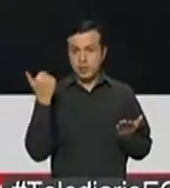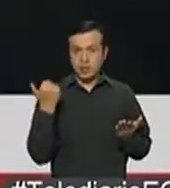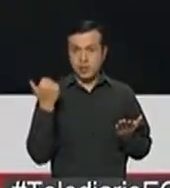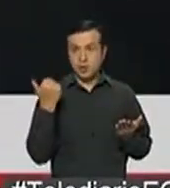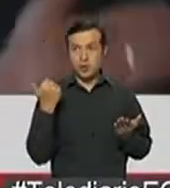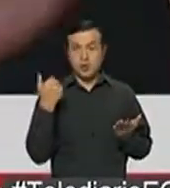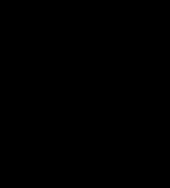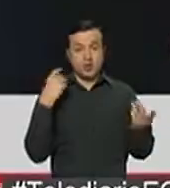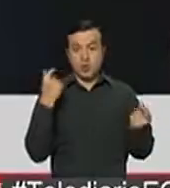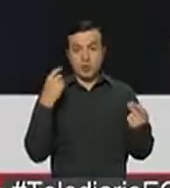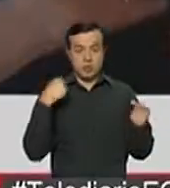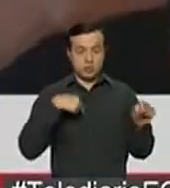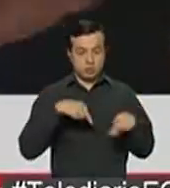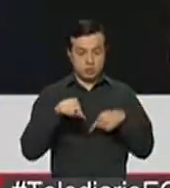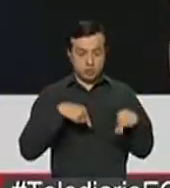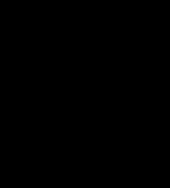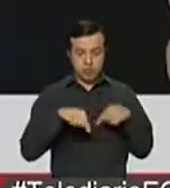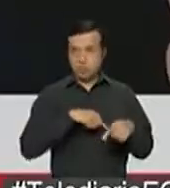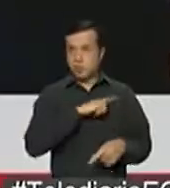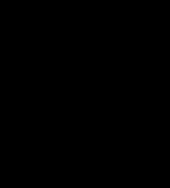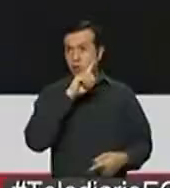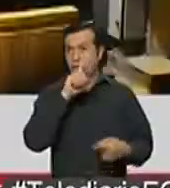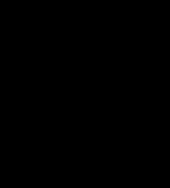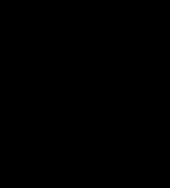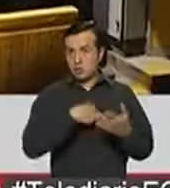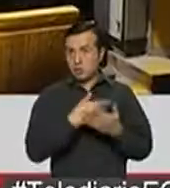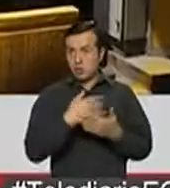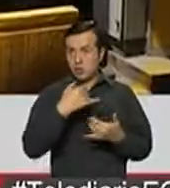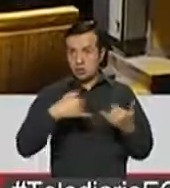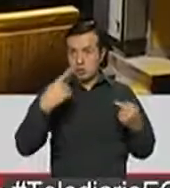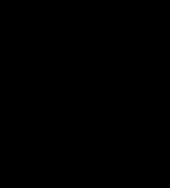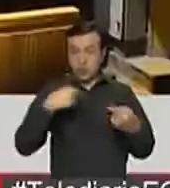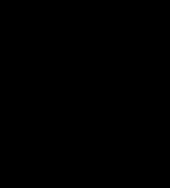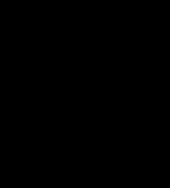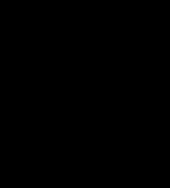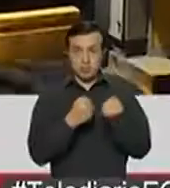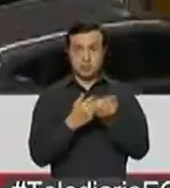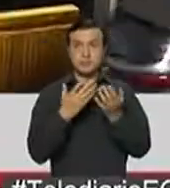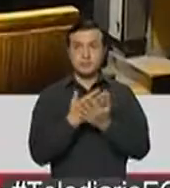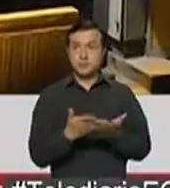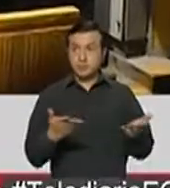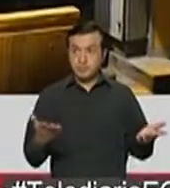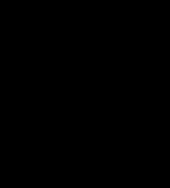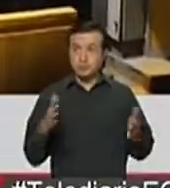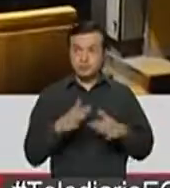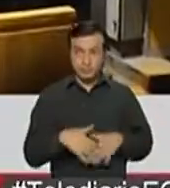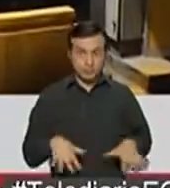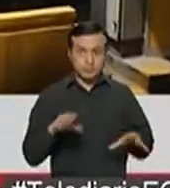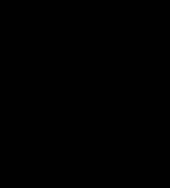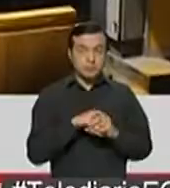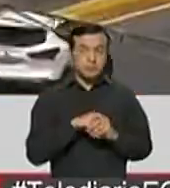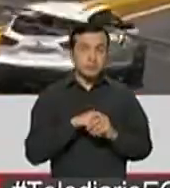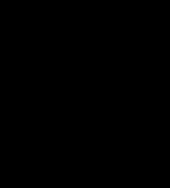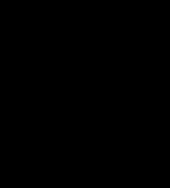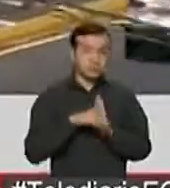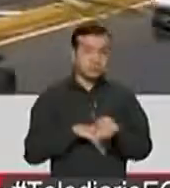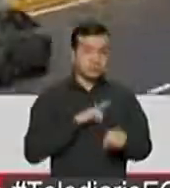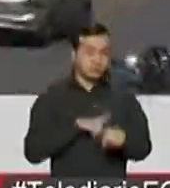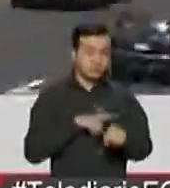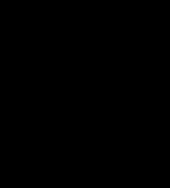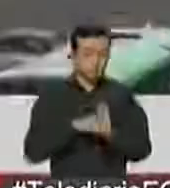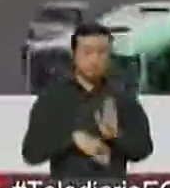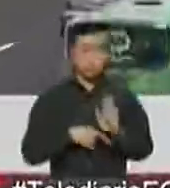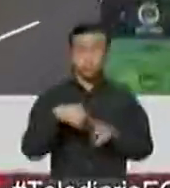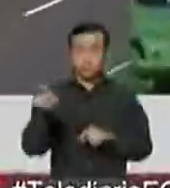la circulación ahí, al menos hasta llegar al peaje. Ayudar al mejoramiento de la movilidad de la zona con la reducción del tiempo de traslado